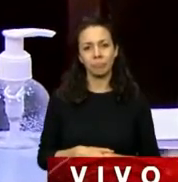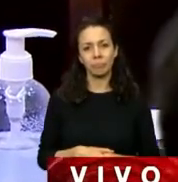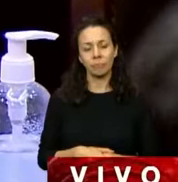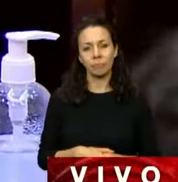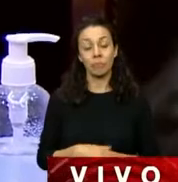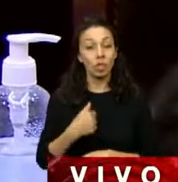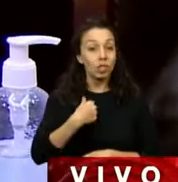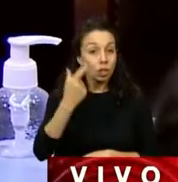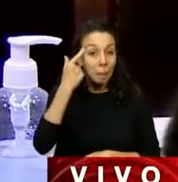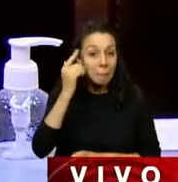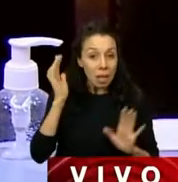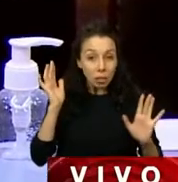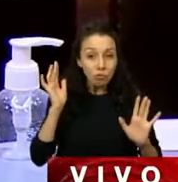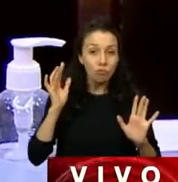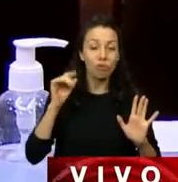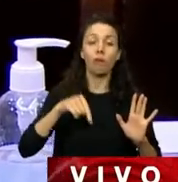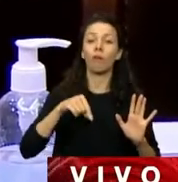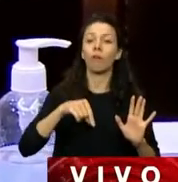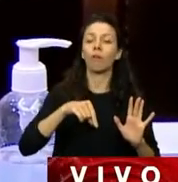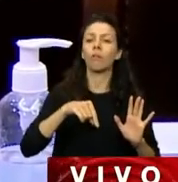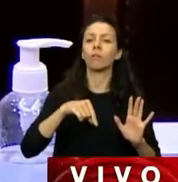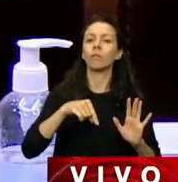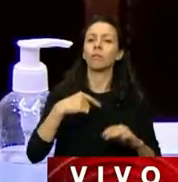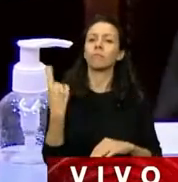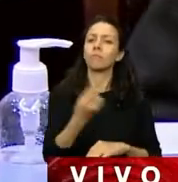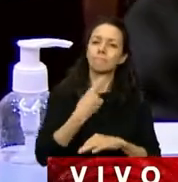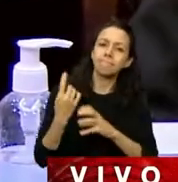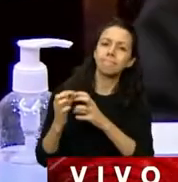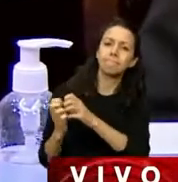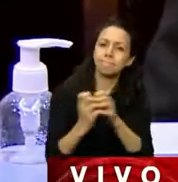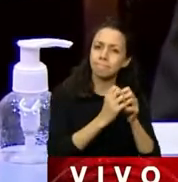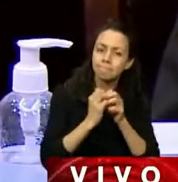Yo creo que hoy nos encontramos debatiendo